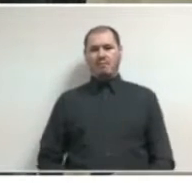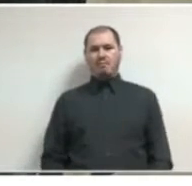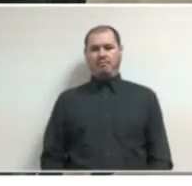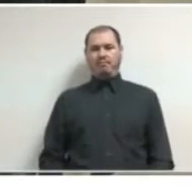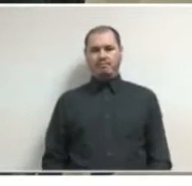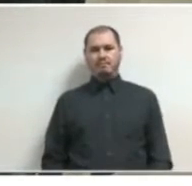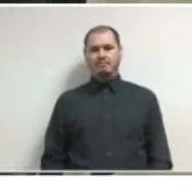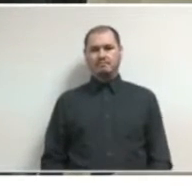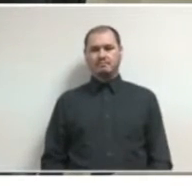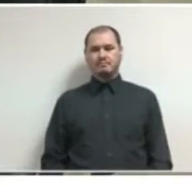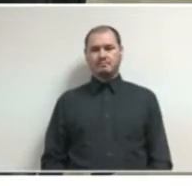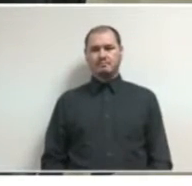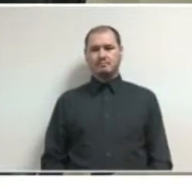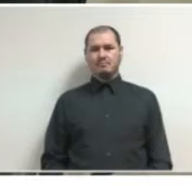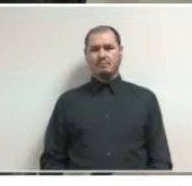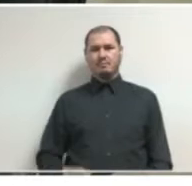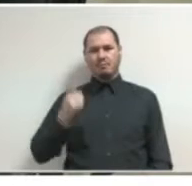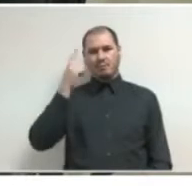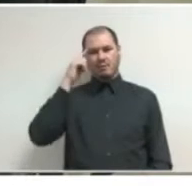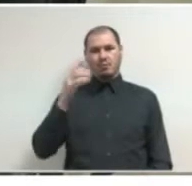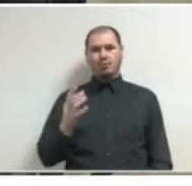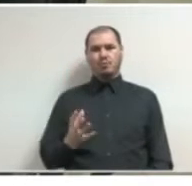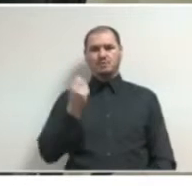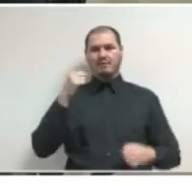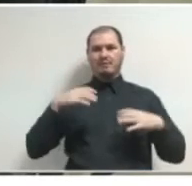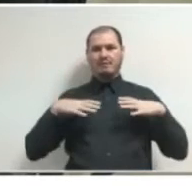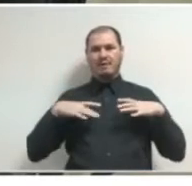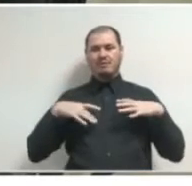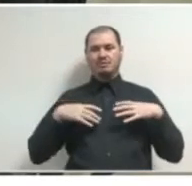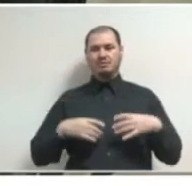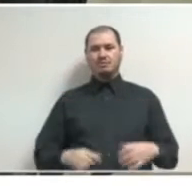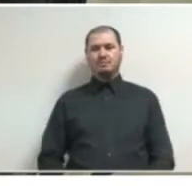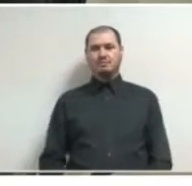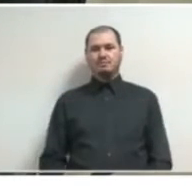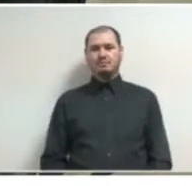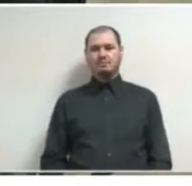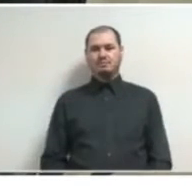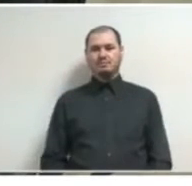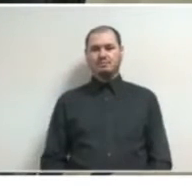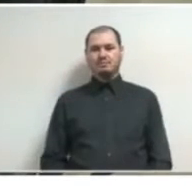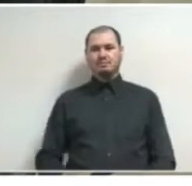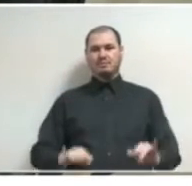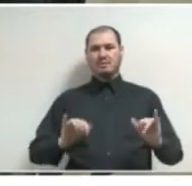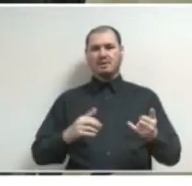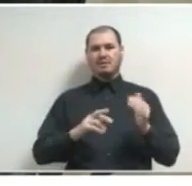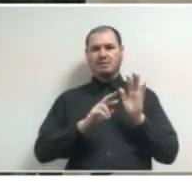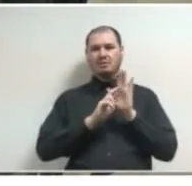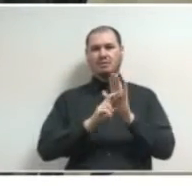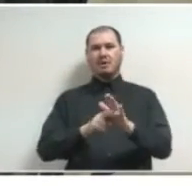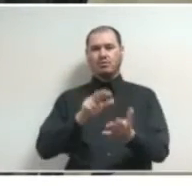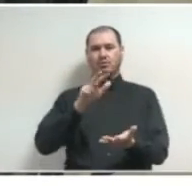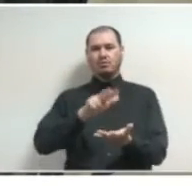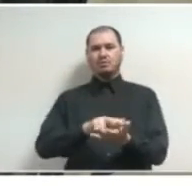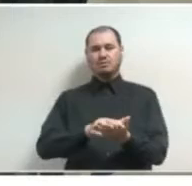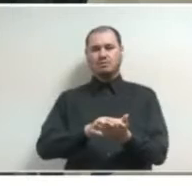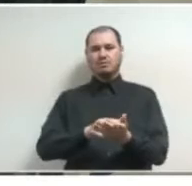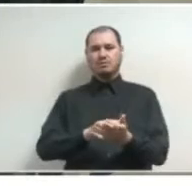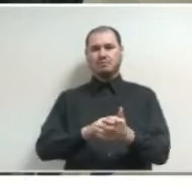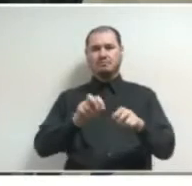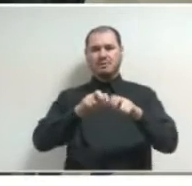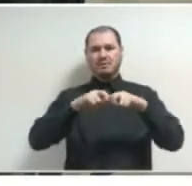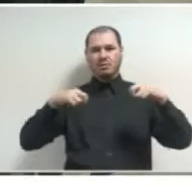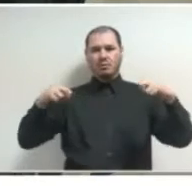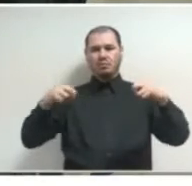tu vaina, uperiré hoy por UPE y vacación 2021, oreja Guabama. Que hiciéramos, oye,